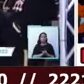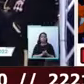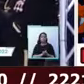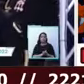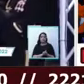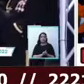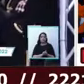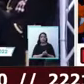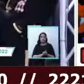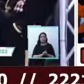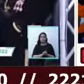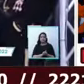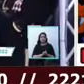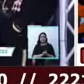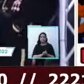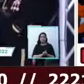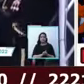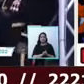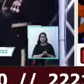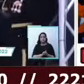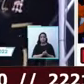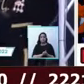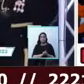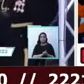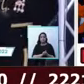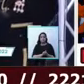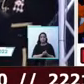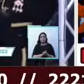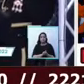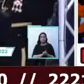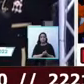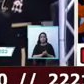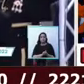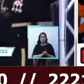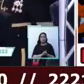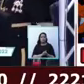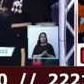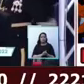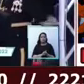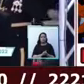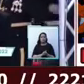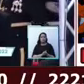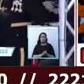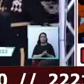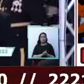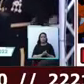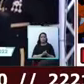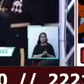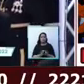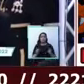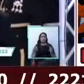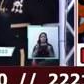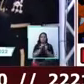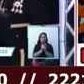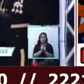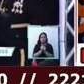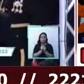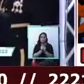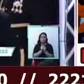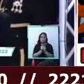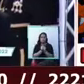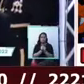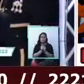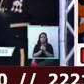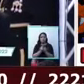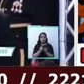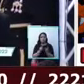han expropiado, sí, o por casa, no, usted no le puedo decir ignorante porque no lo es. No, es que dice ya las cosas con saña.